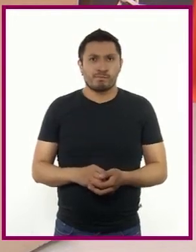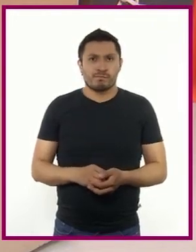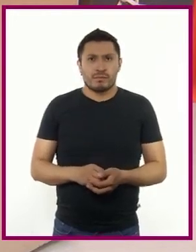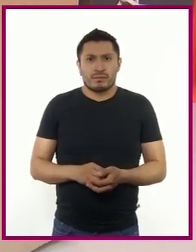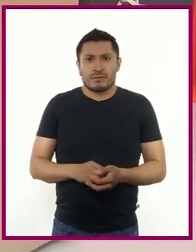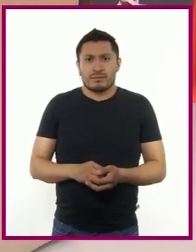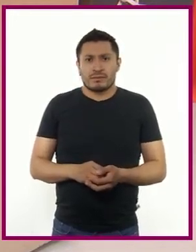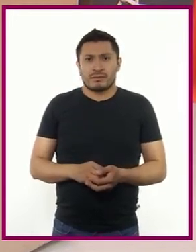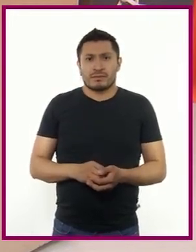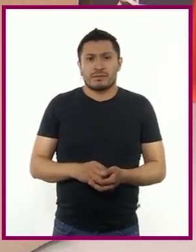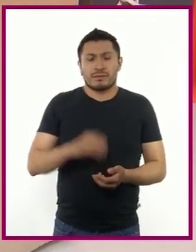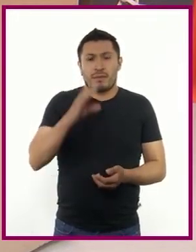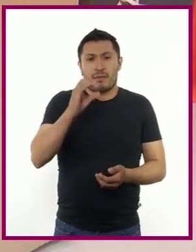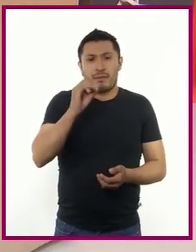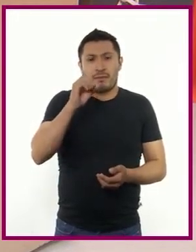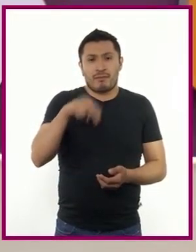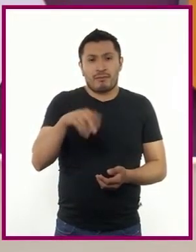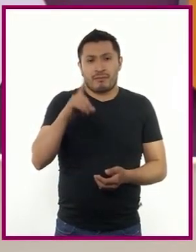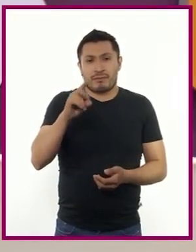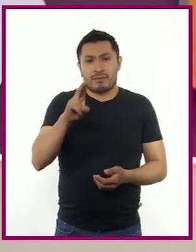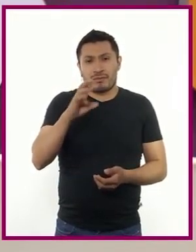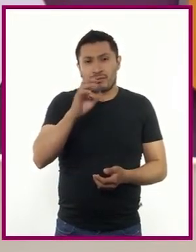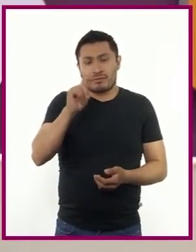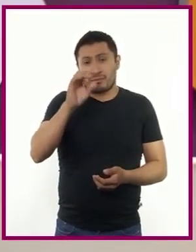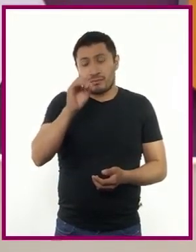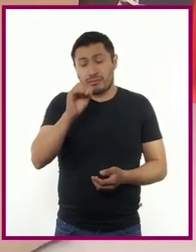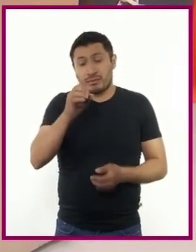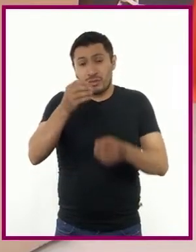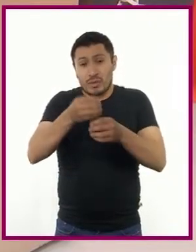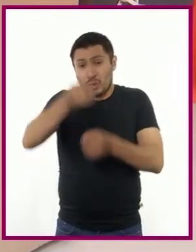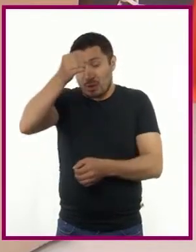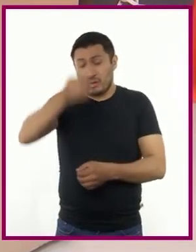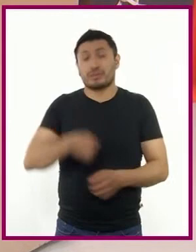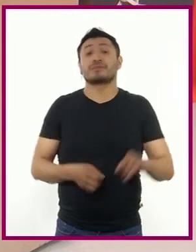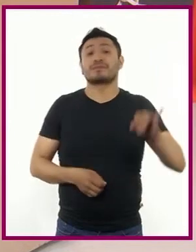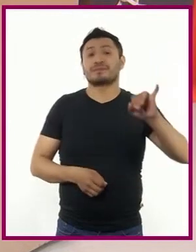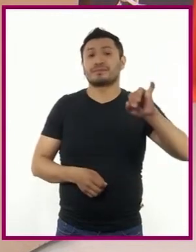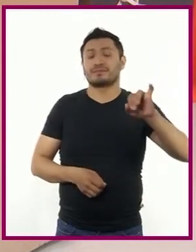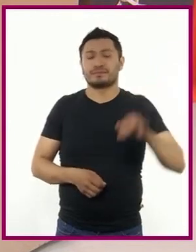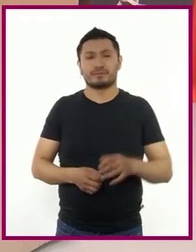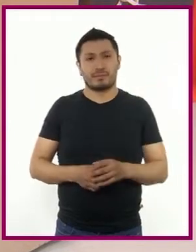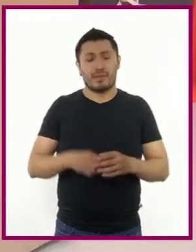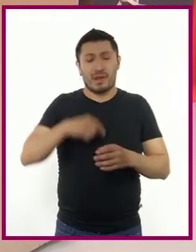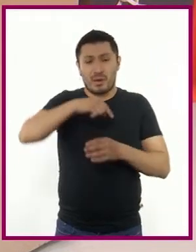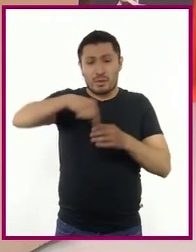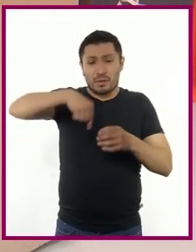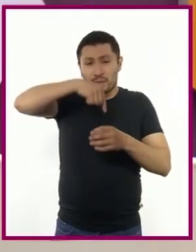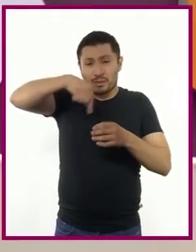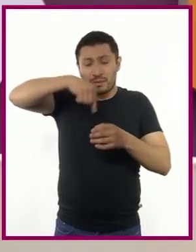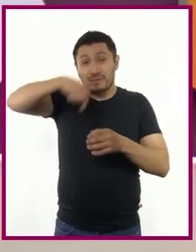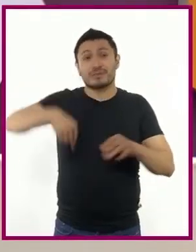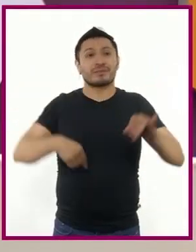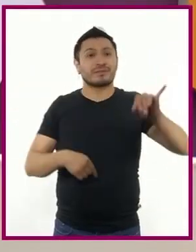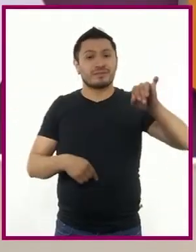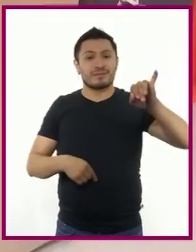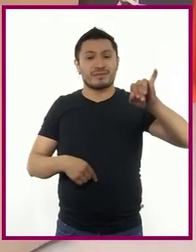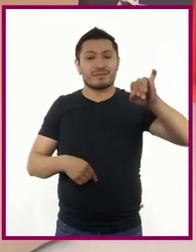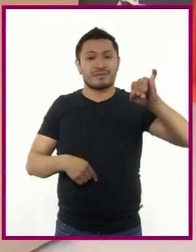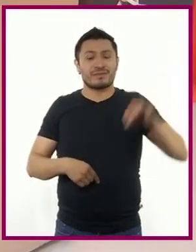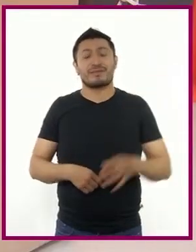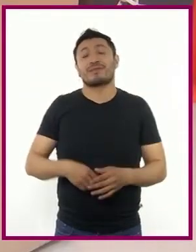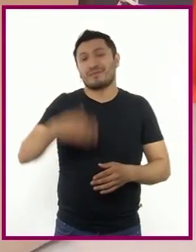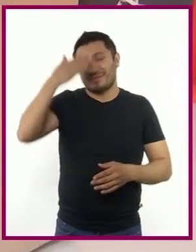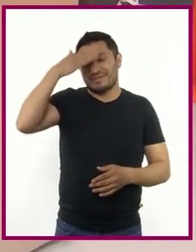¿Es un conducto tubular? Sí. ¿Está enrollado? Sí.